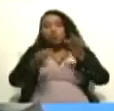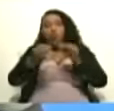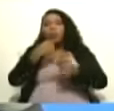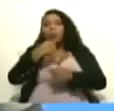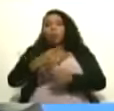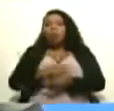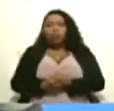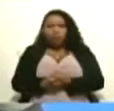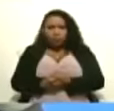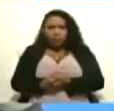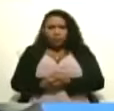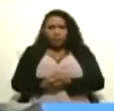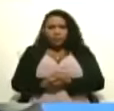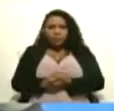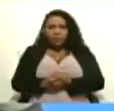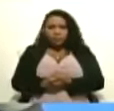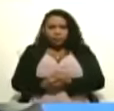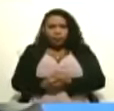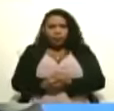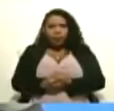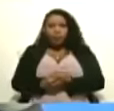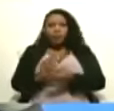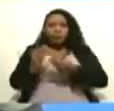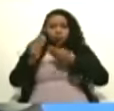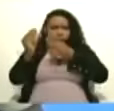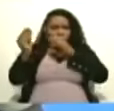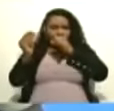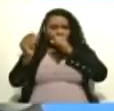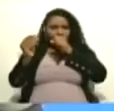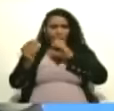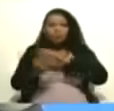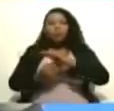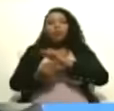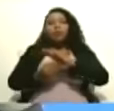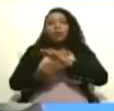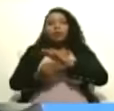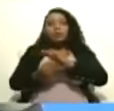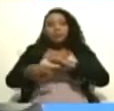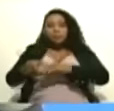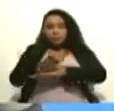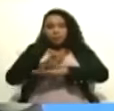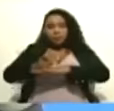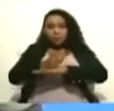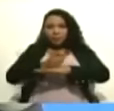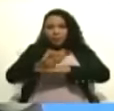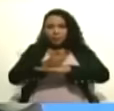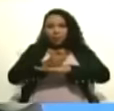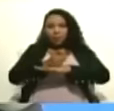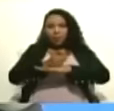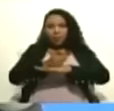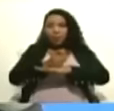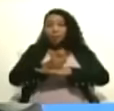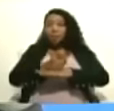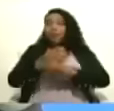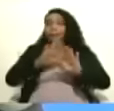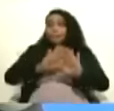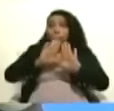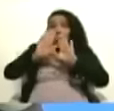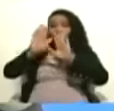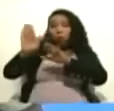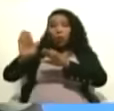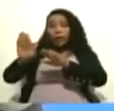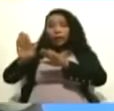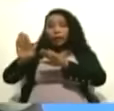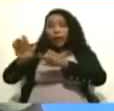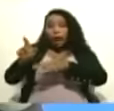pronunciara es decir dándole una basa a el gobierno de Guyana para respaldar la posición del